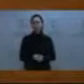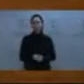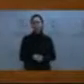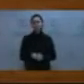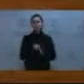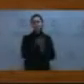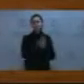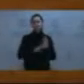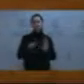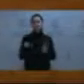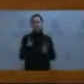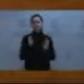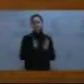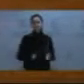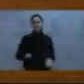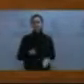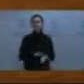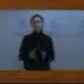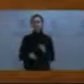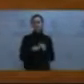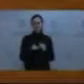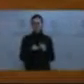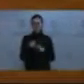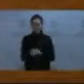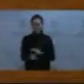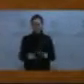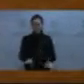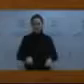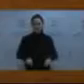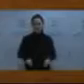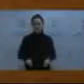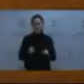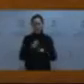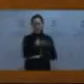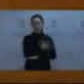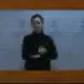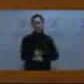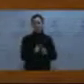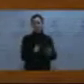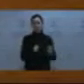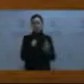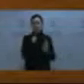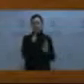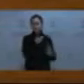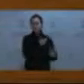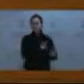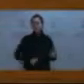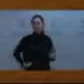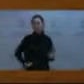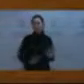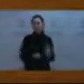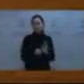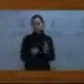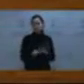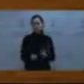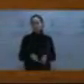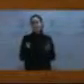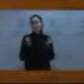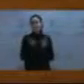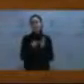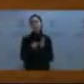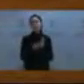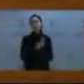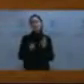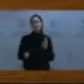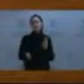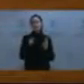después de aceptar la enmienda del Grupo Parlamentario Ciudadanos en la que se retira el adjetivo de democrático, pues bueno, a nuestro juicio eso mejora